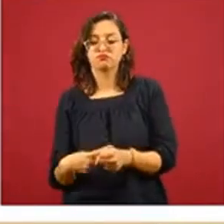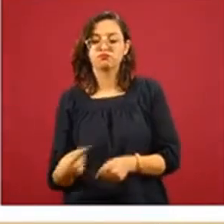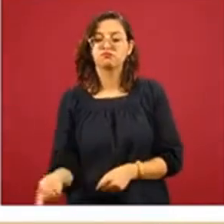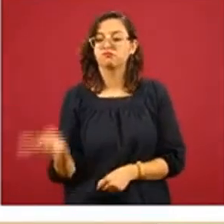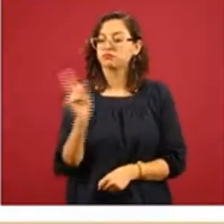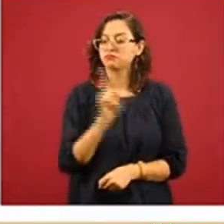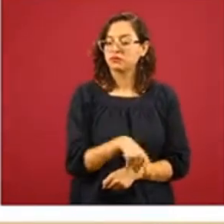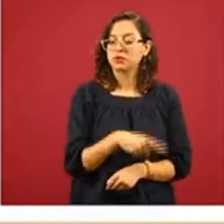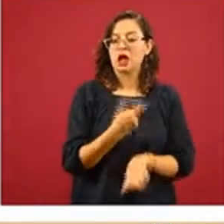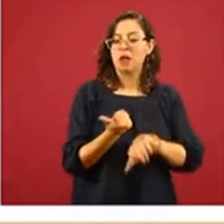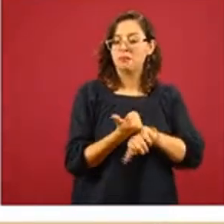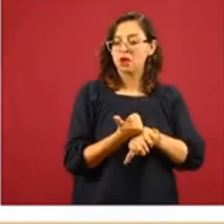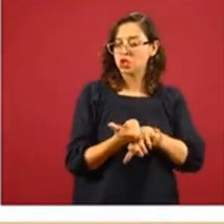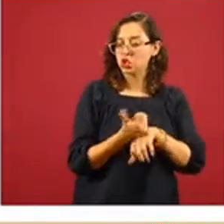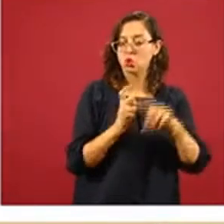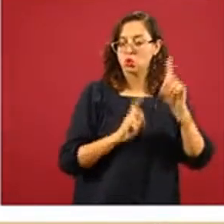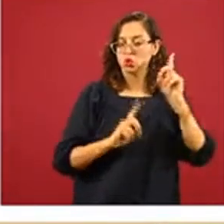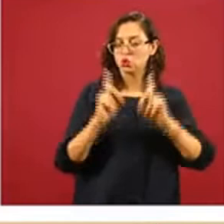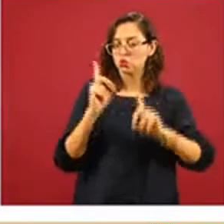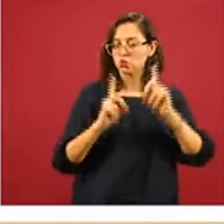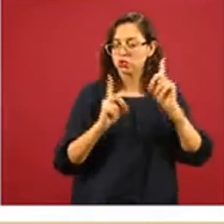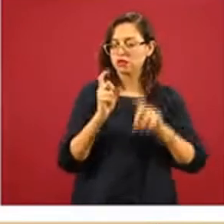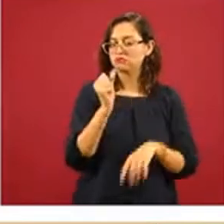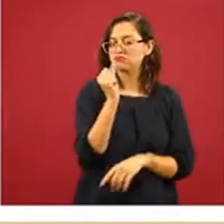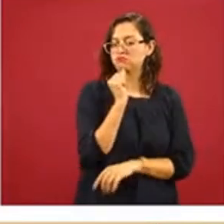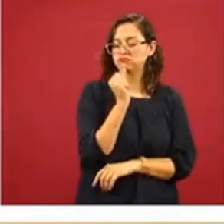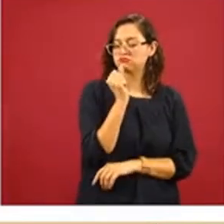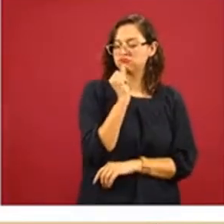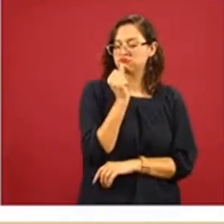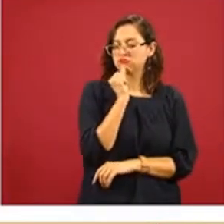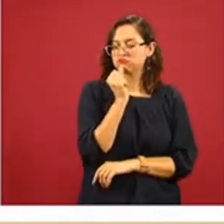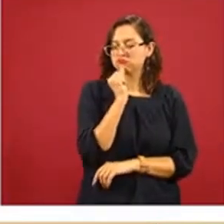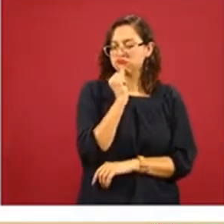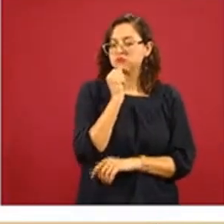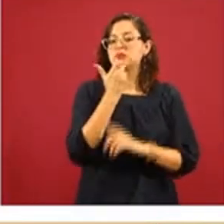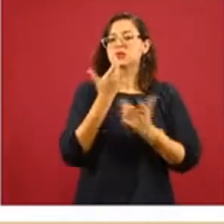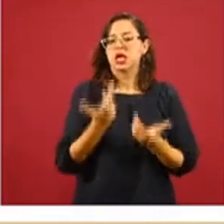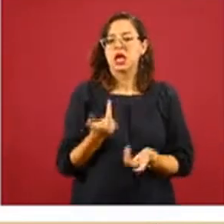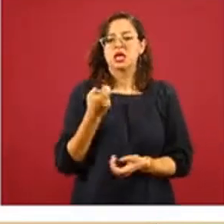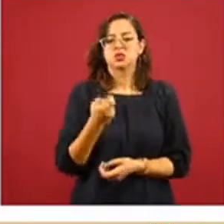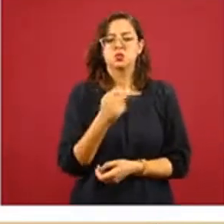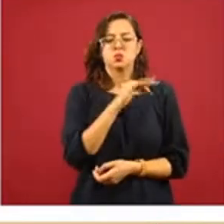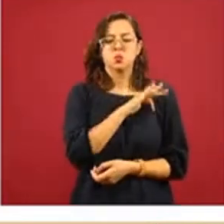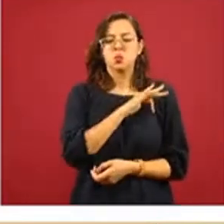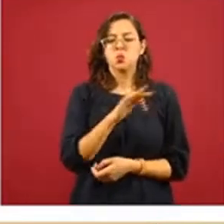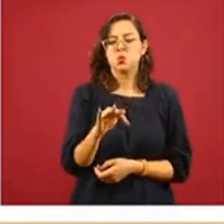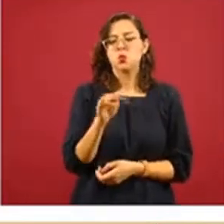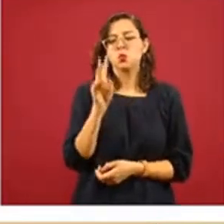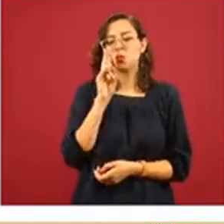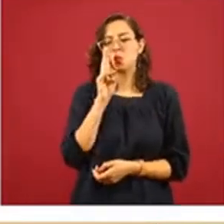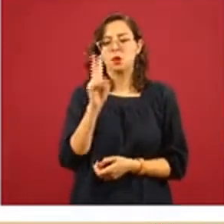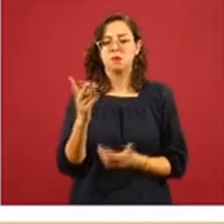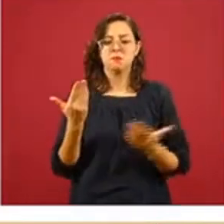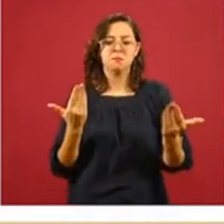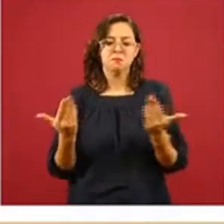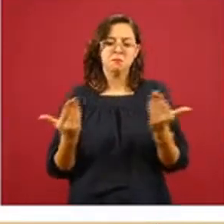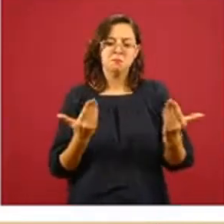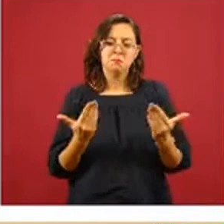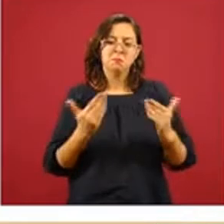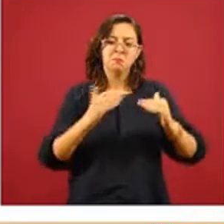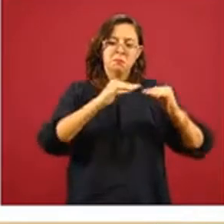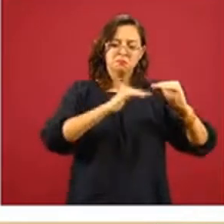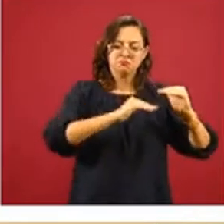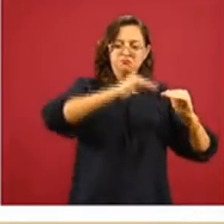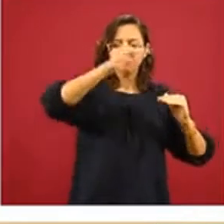que aún son sospechosos en el color naranja claro, y eso nos permite entonces ver una línea de tendencia,